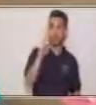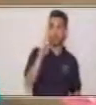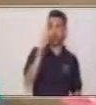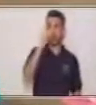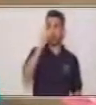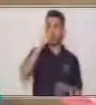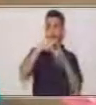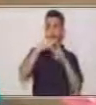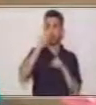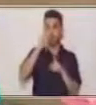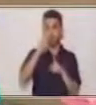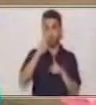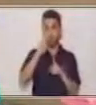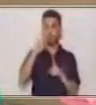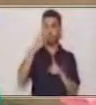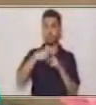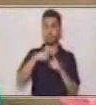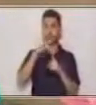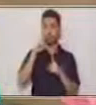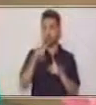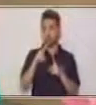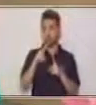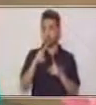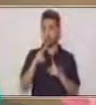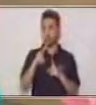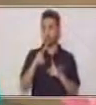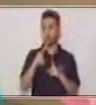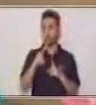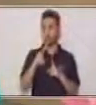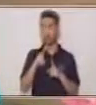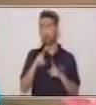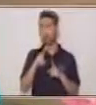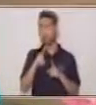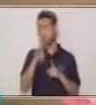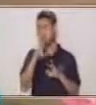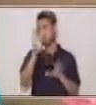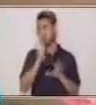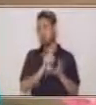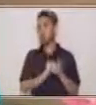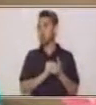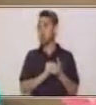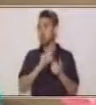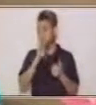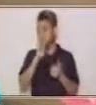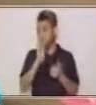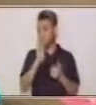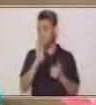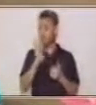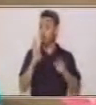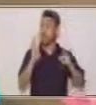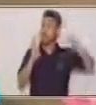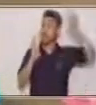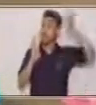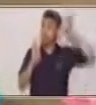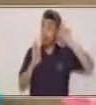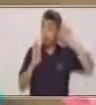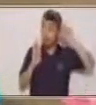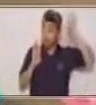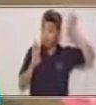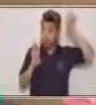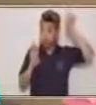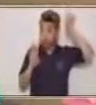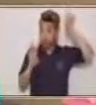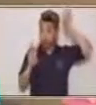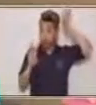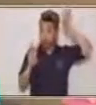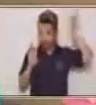1, 2. Más 2, ¿cuánto es 2 más 2? Muy bien, son 4. Pero recuerdas que tenemos